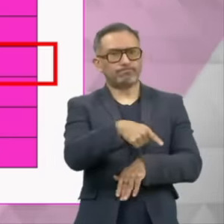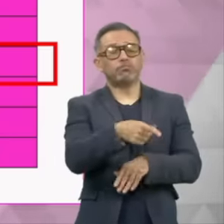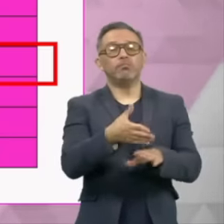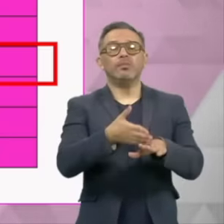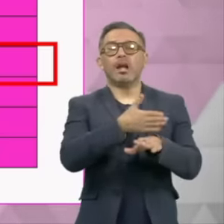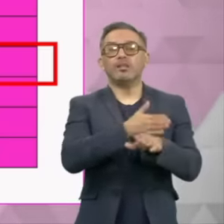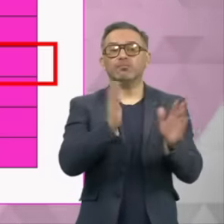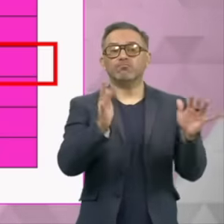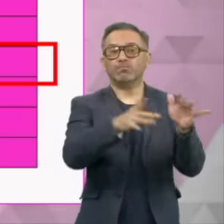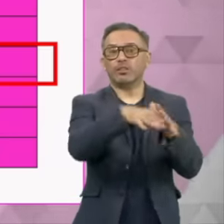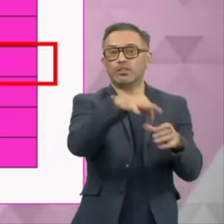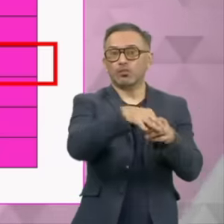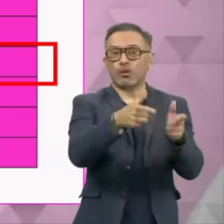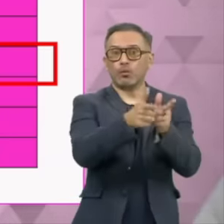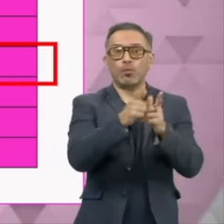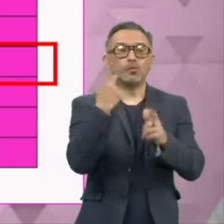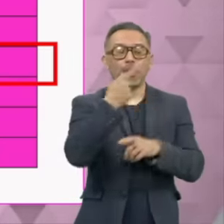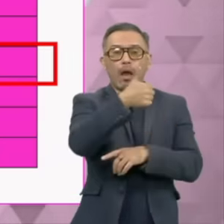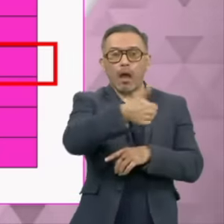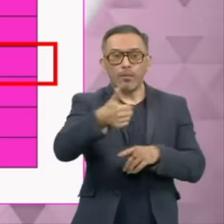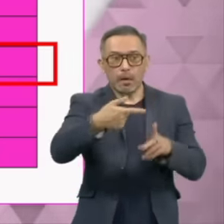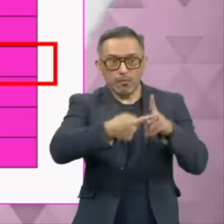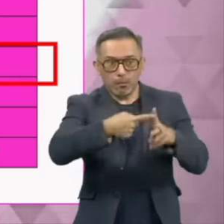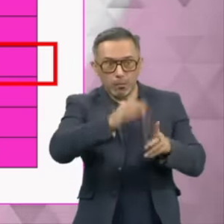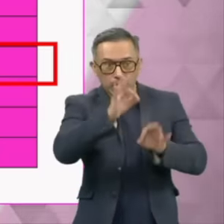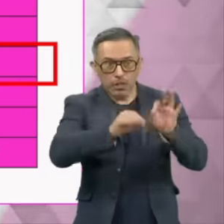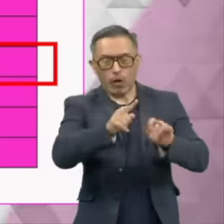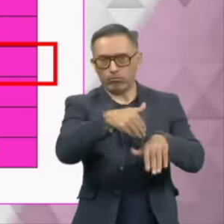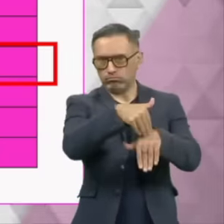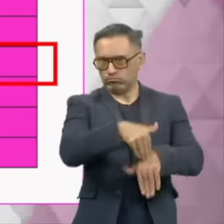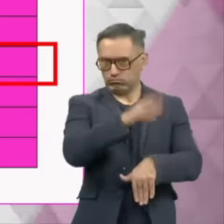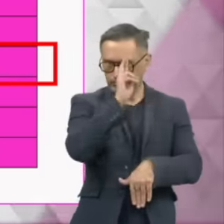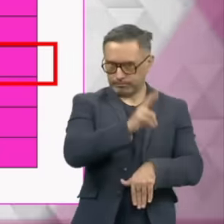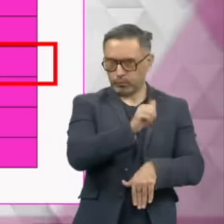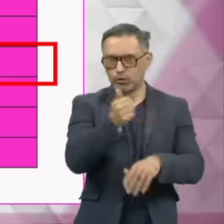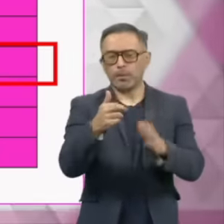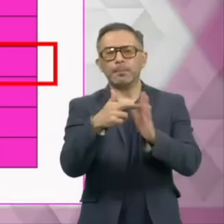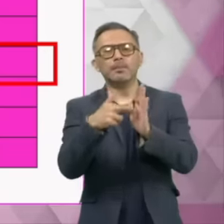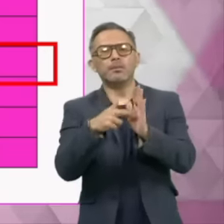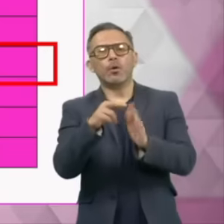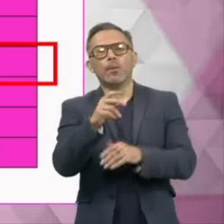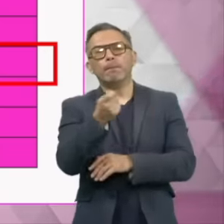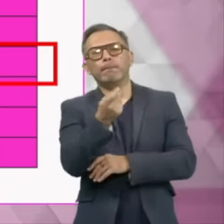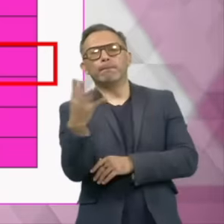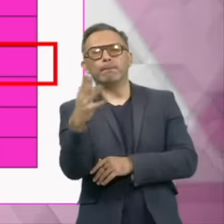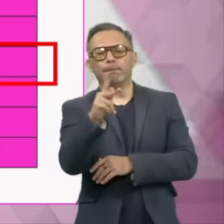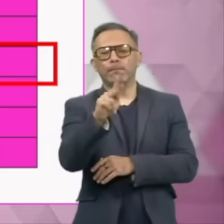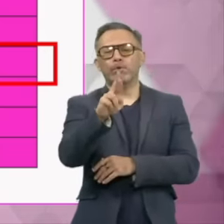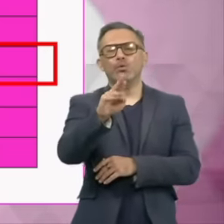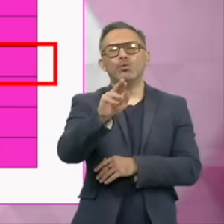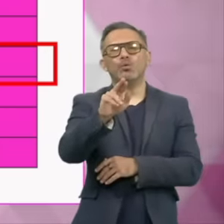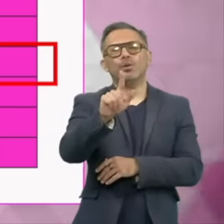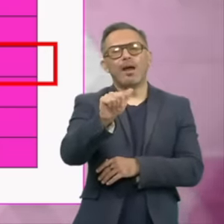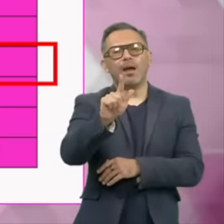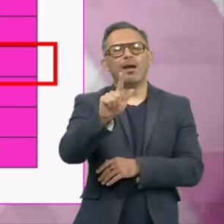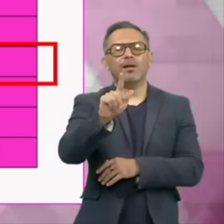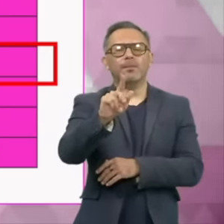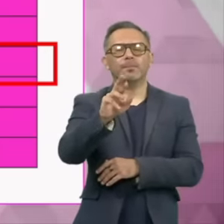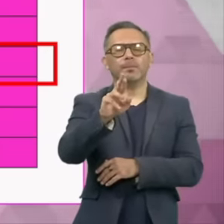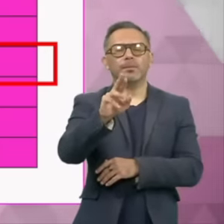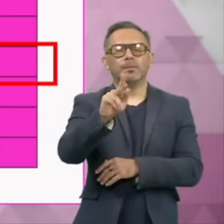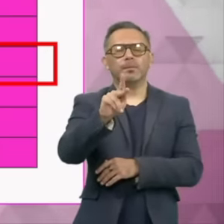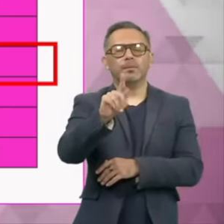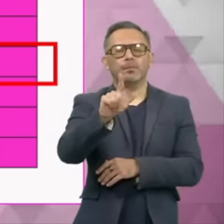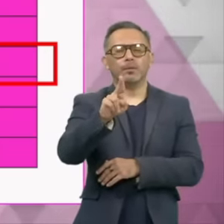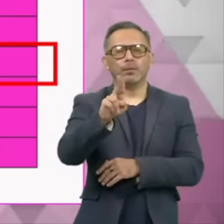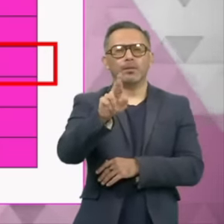en la elección. El principio de pluralidad política, el que se traduce en la garantía de representación